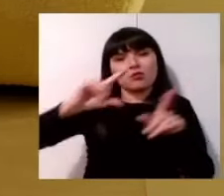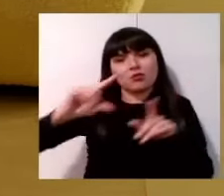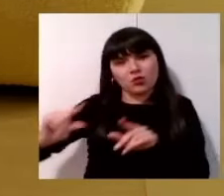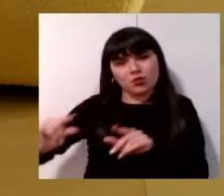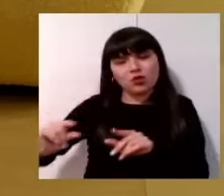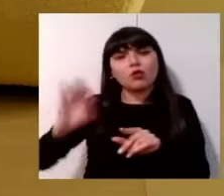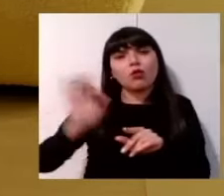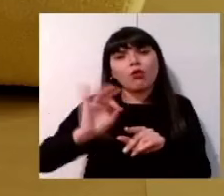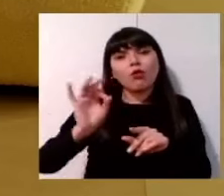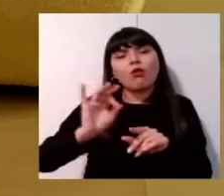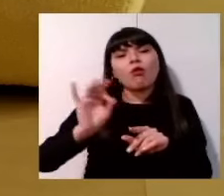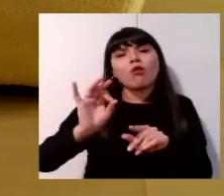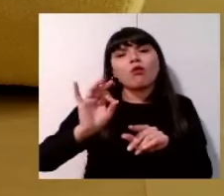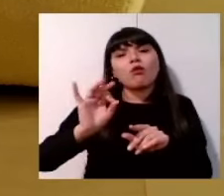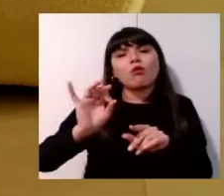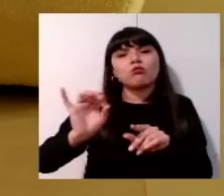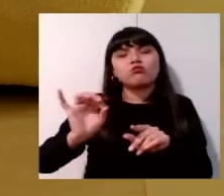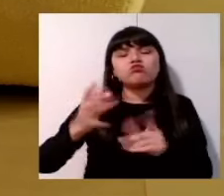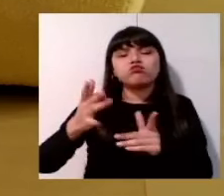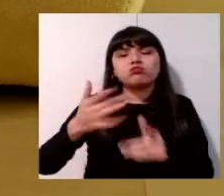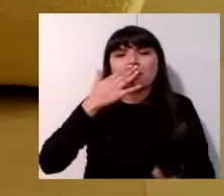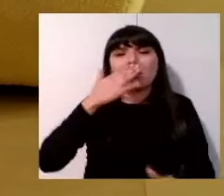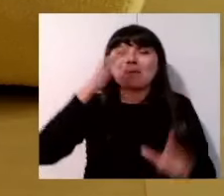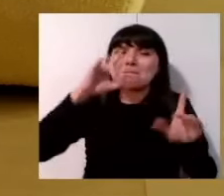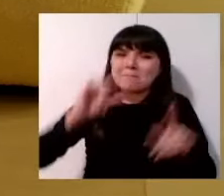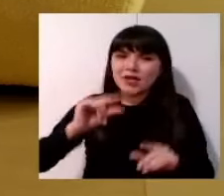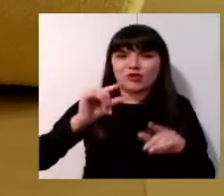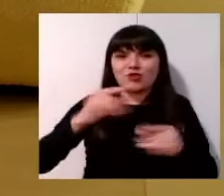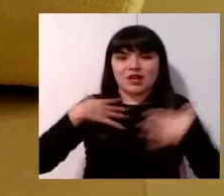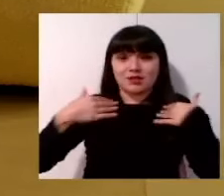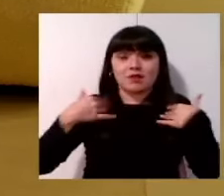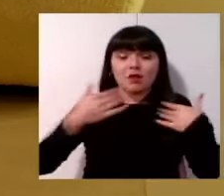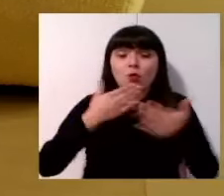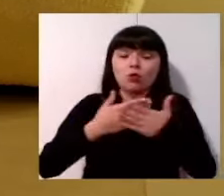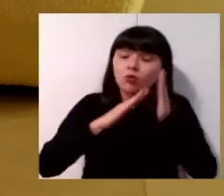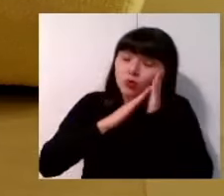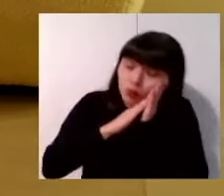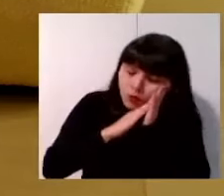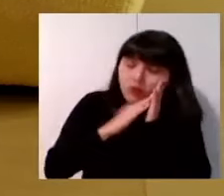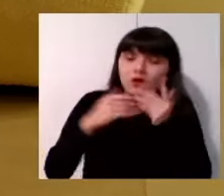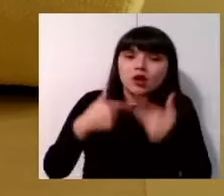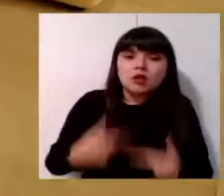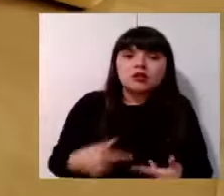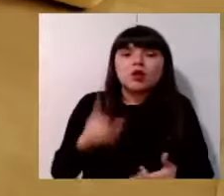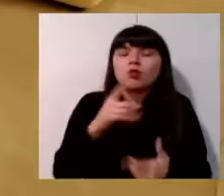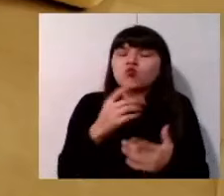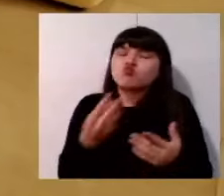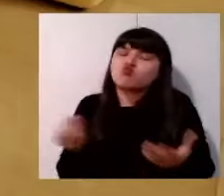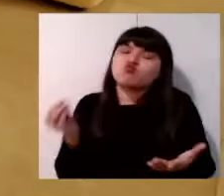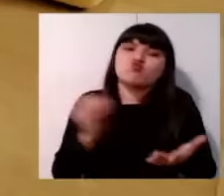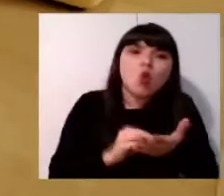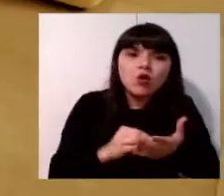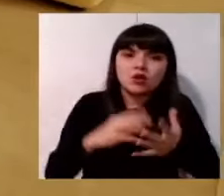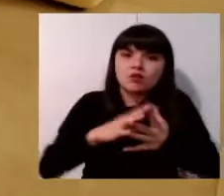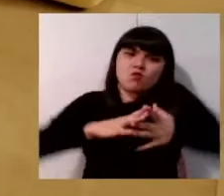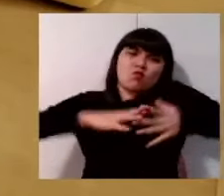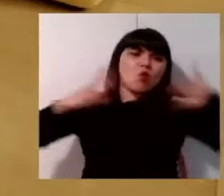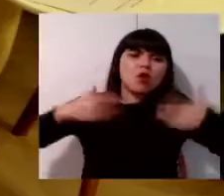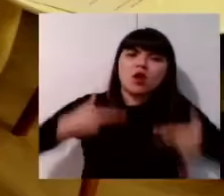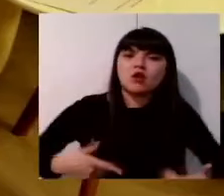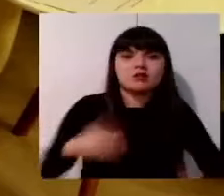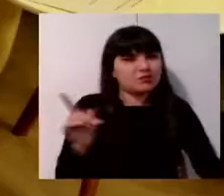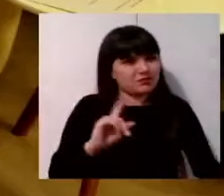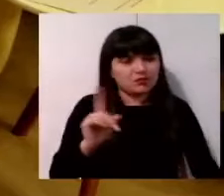las actividades para que ya... cuando se acuesten estén cansados, pero no sobrecansados ni tampoco sobreestimulados. ¿Y qué hacemos en el